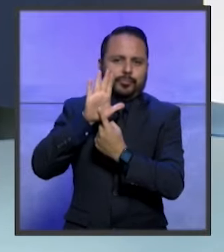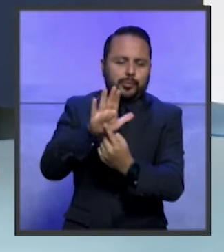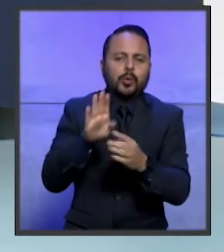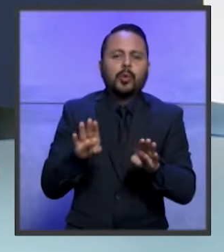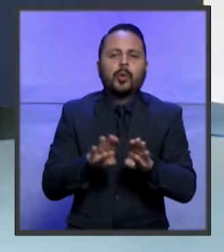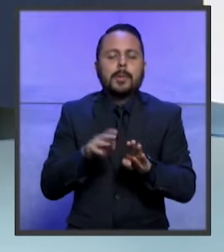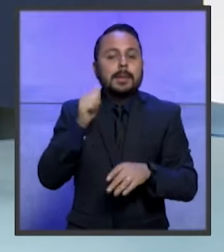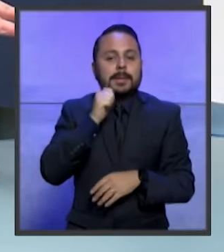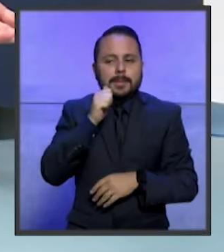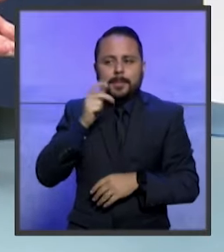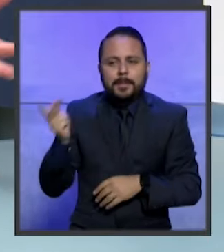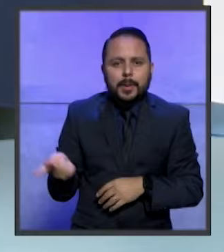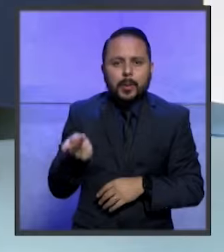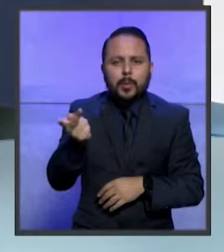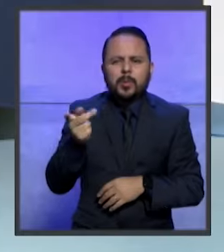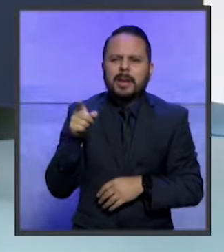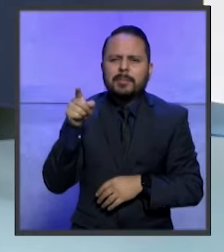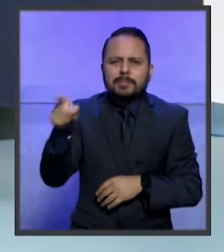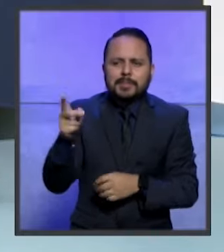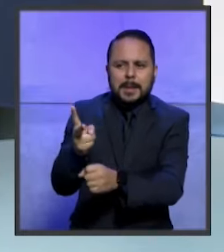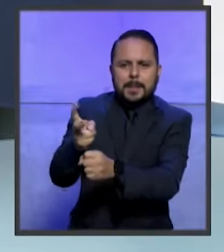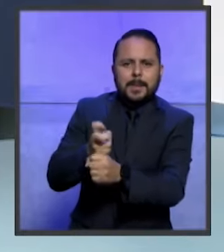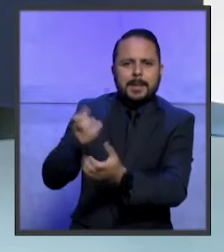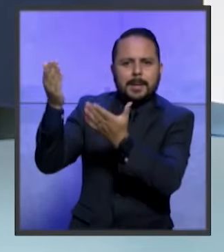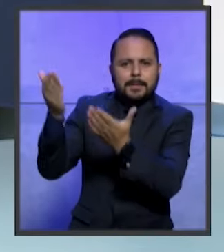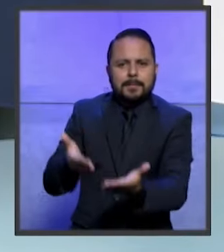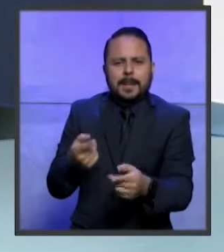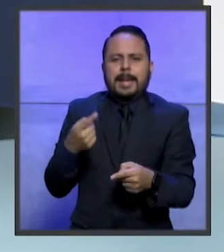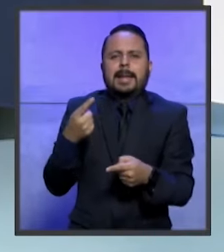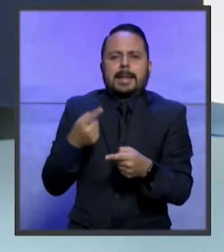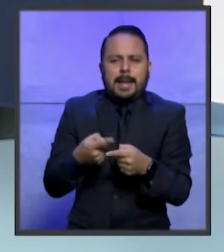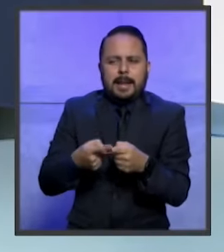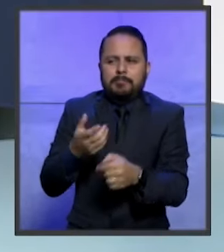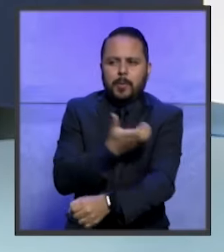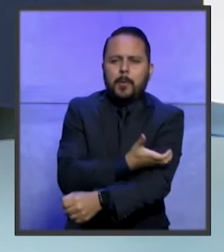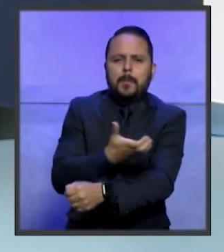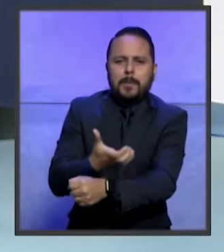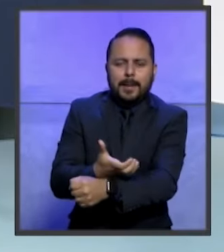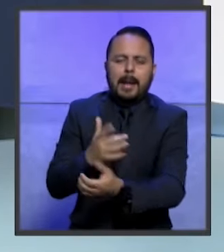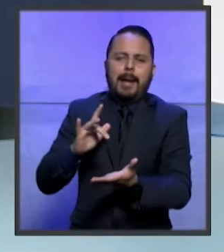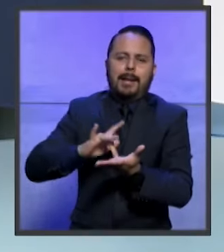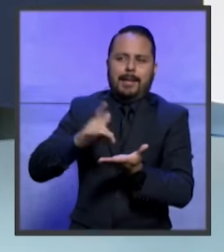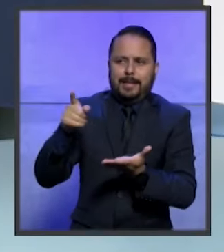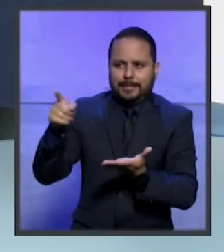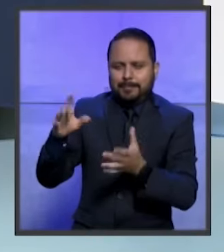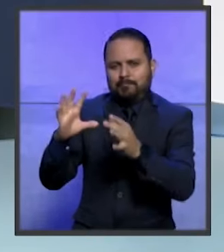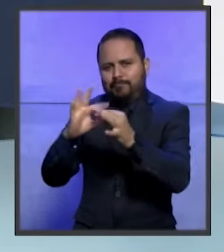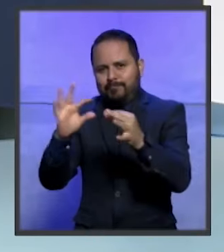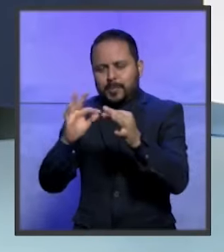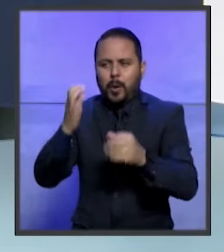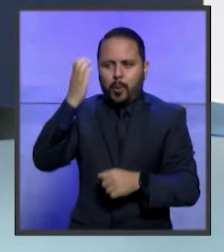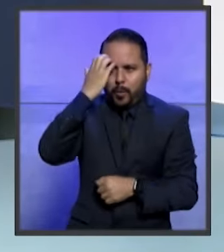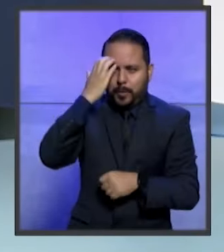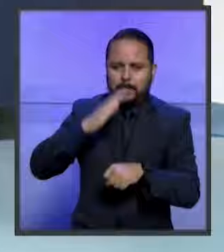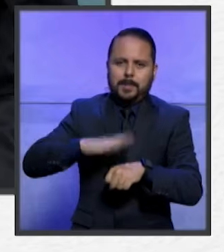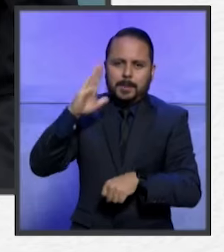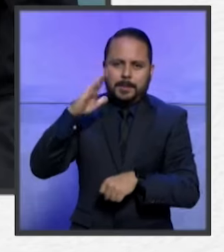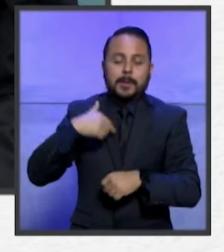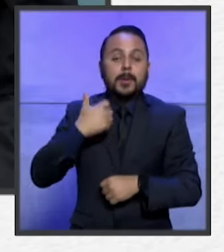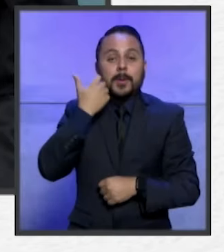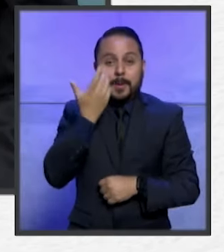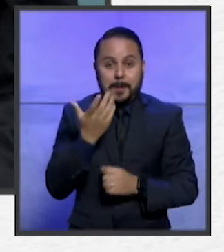emisión con esta pregunta Quién es el invitado que nos está acompañando Gracias por permitirnos conocerte pero